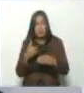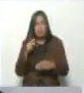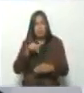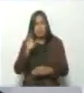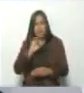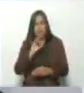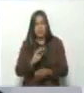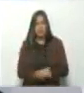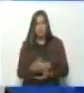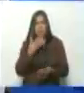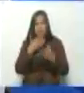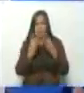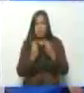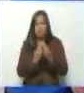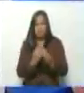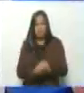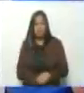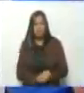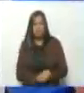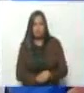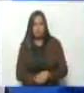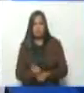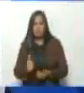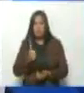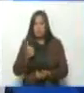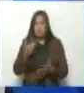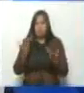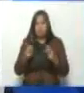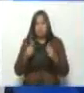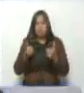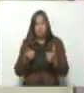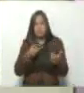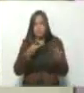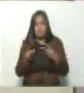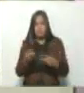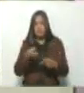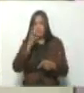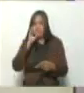en Caracas. Gracias por acompañarnos. Gracias. Cualquier iniciativa, bienvenida. Seguro. ¿Cómo